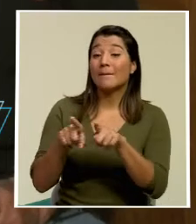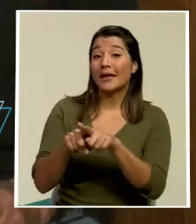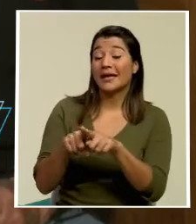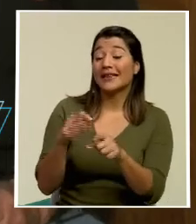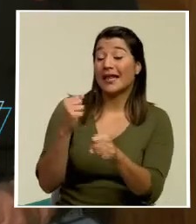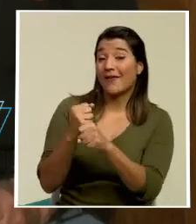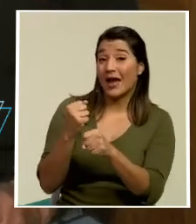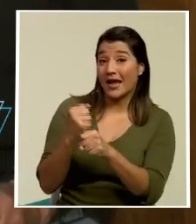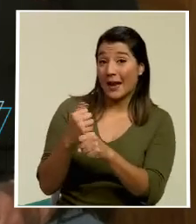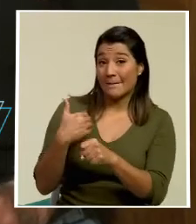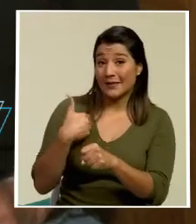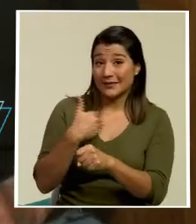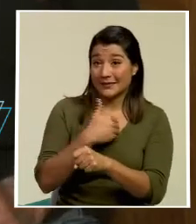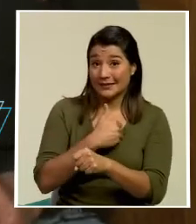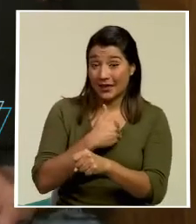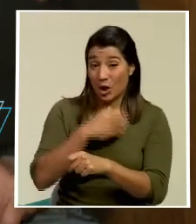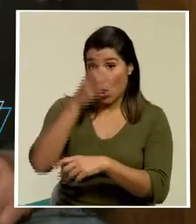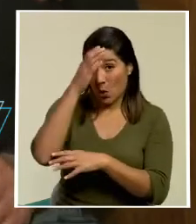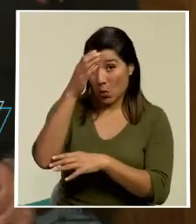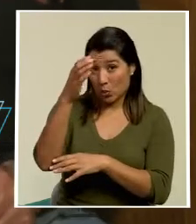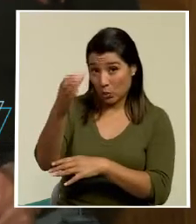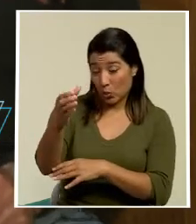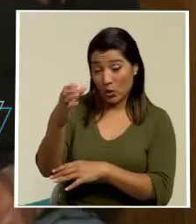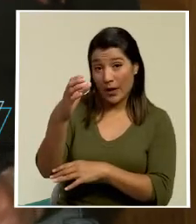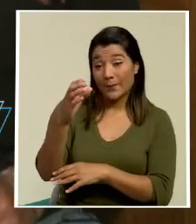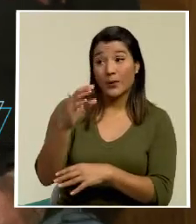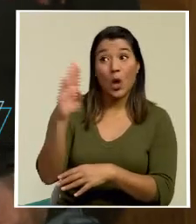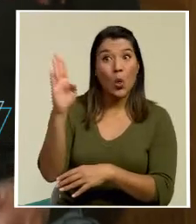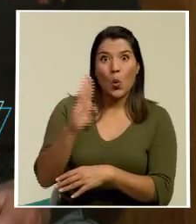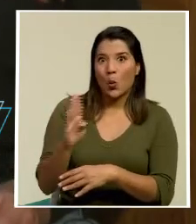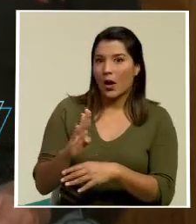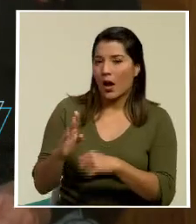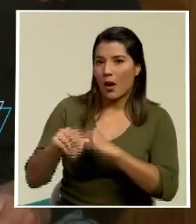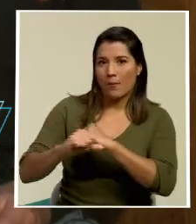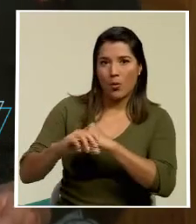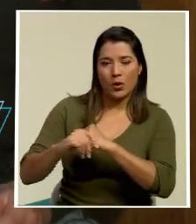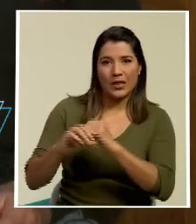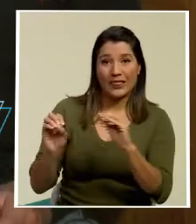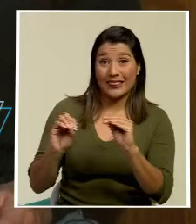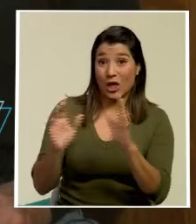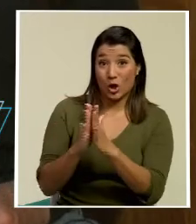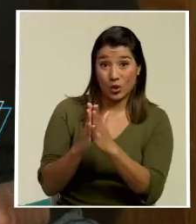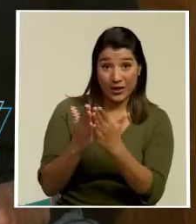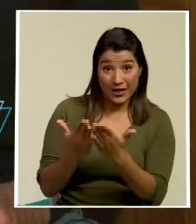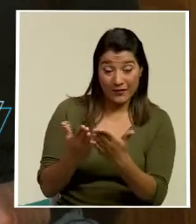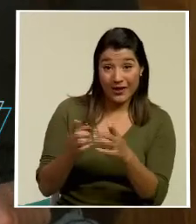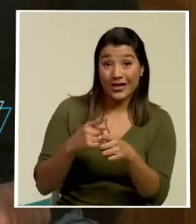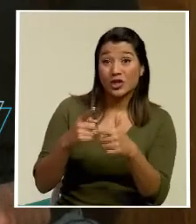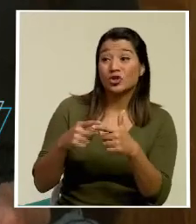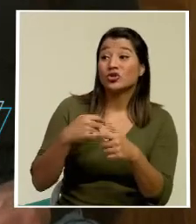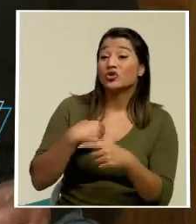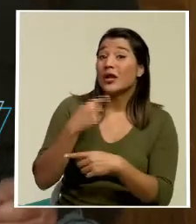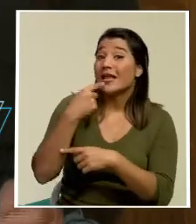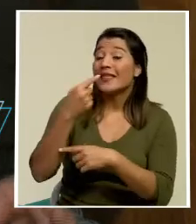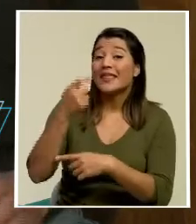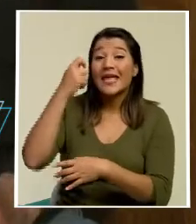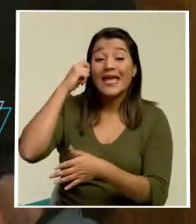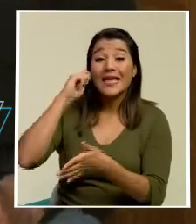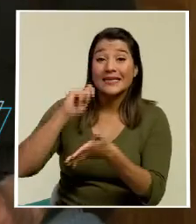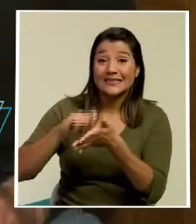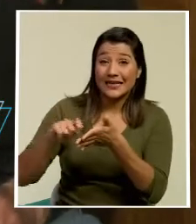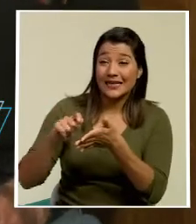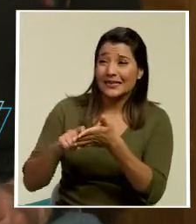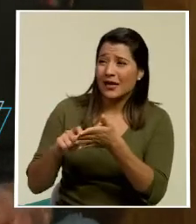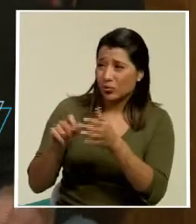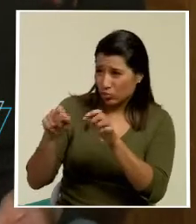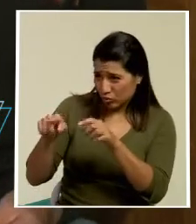nada, y a una secretaria le pedí que le llevara mis poemas a